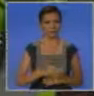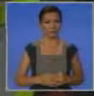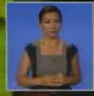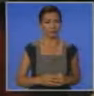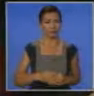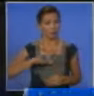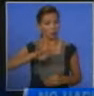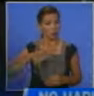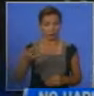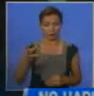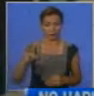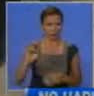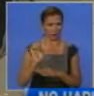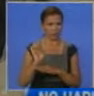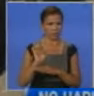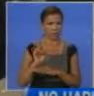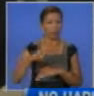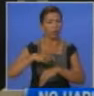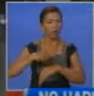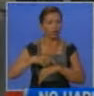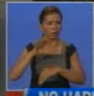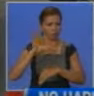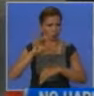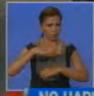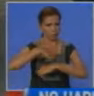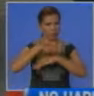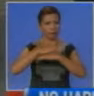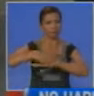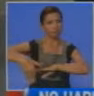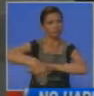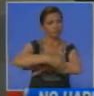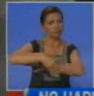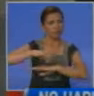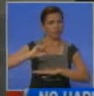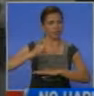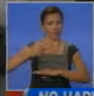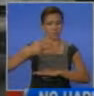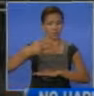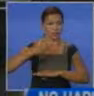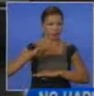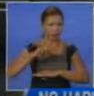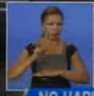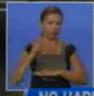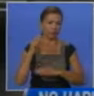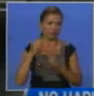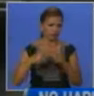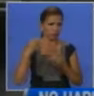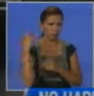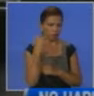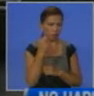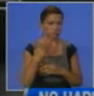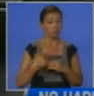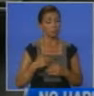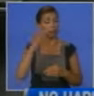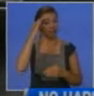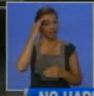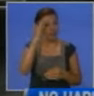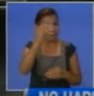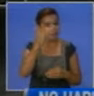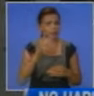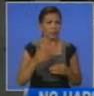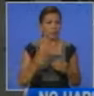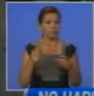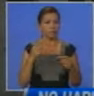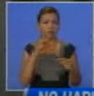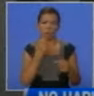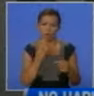Jueves 16 de enero, 9 de la mañana, Avenida de los Chiris, norte de Quito. Acompañamos a los agentes metropolitanos de